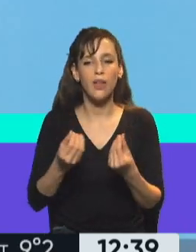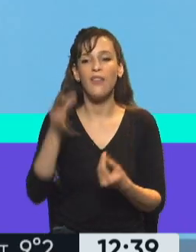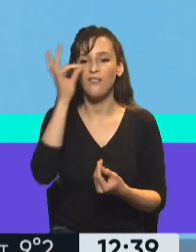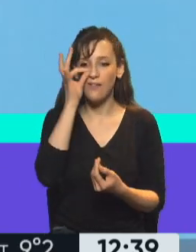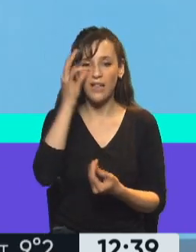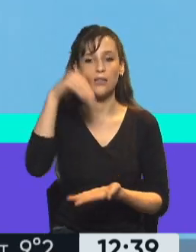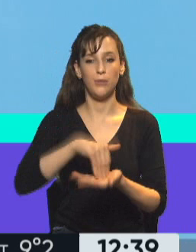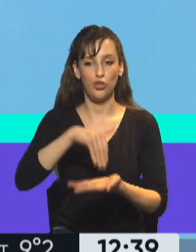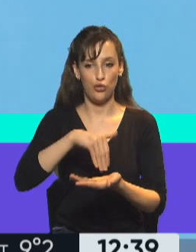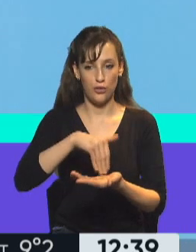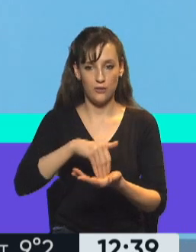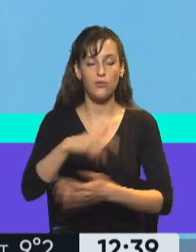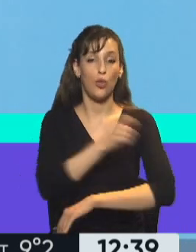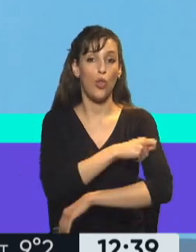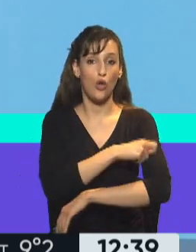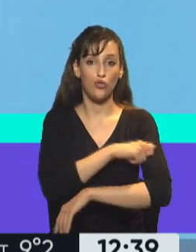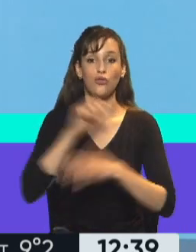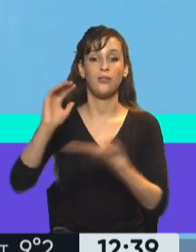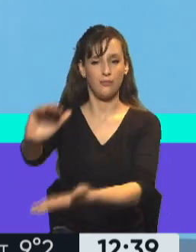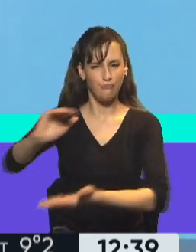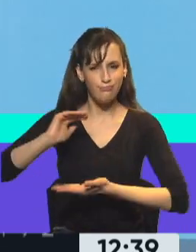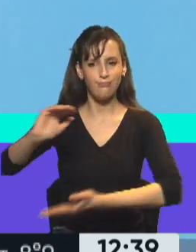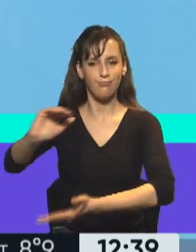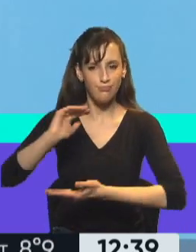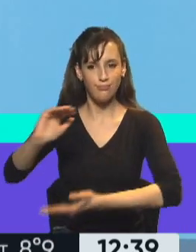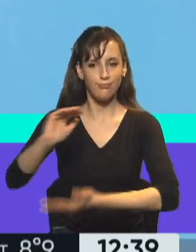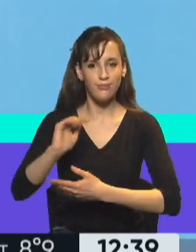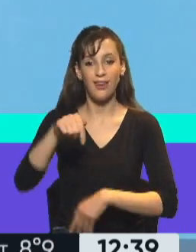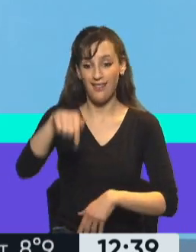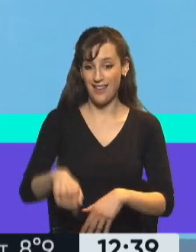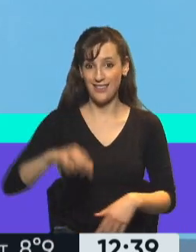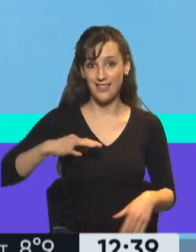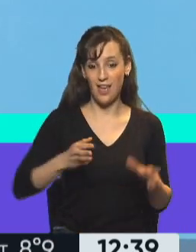dosis de vacunas durante 2021, entre